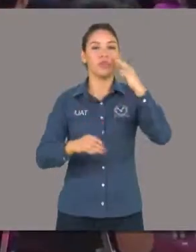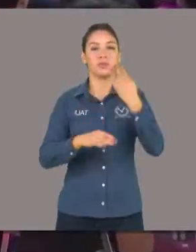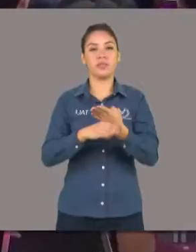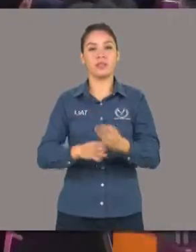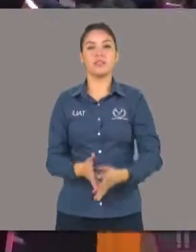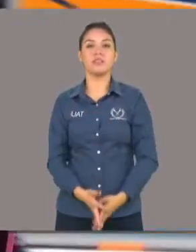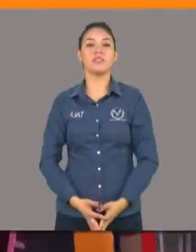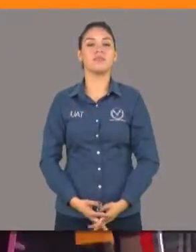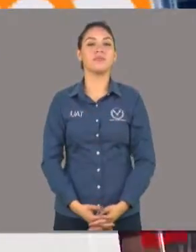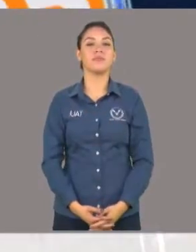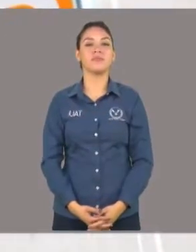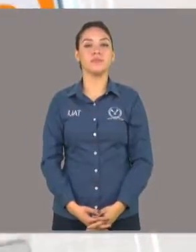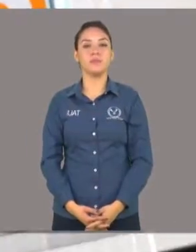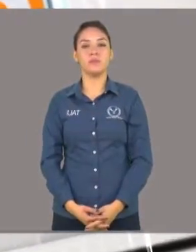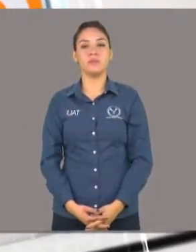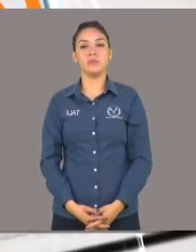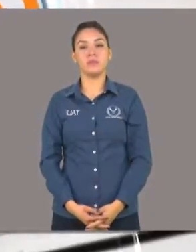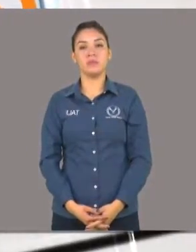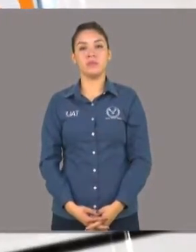responsables de su entorno.